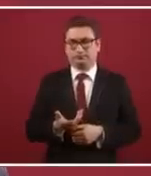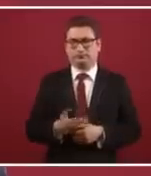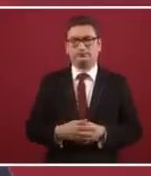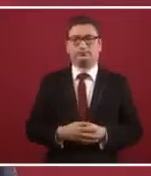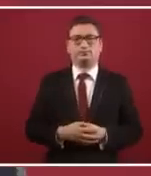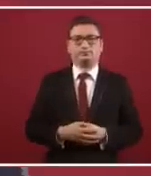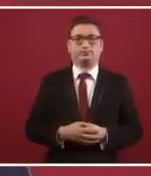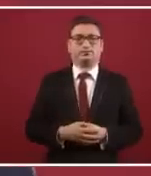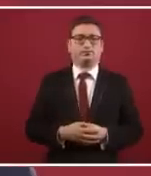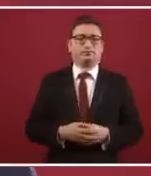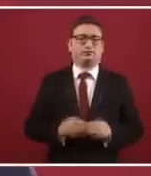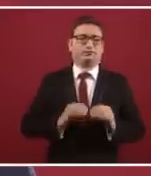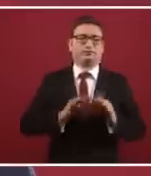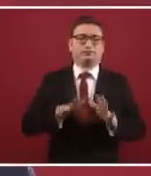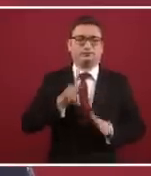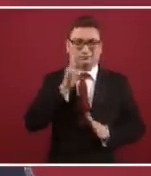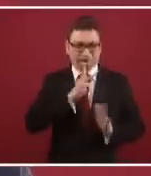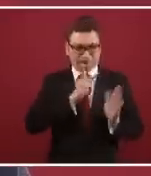esto se puede probar.